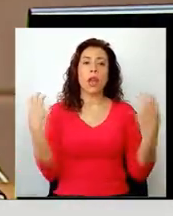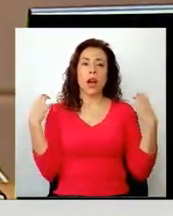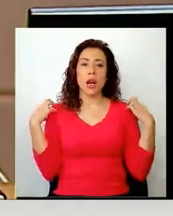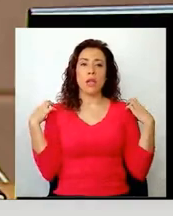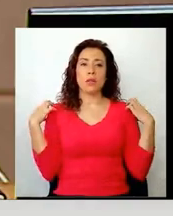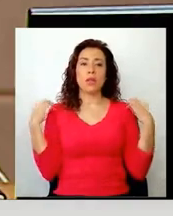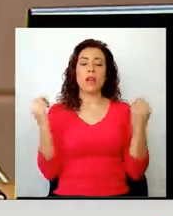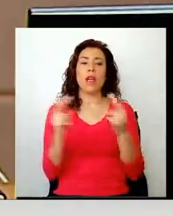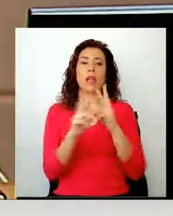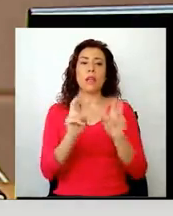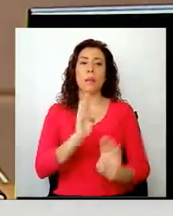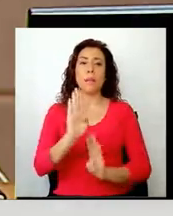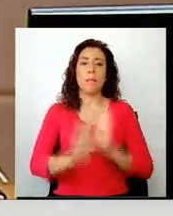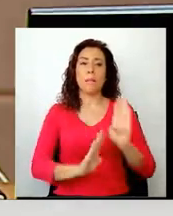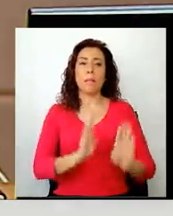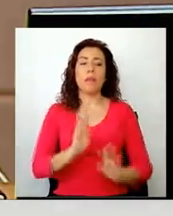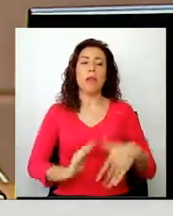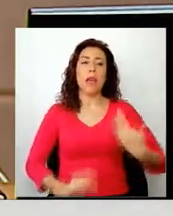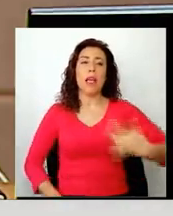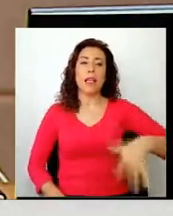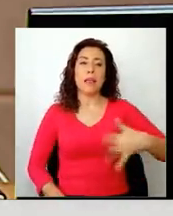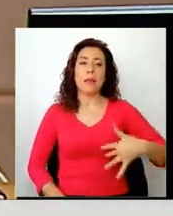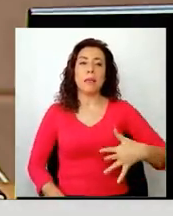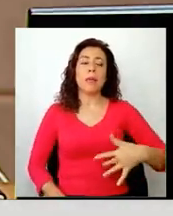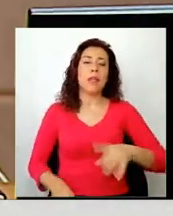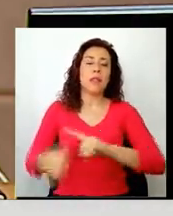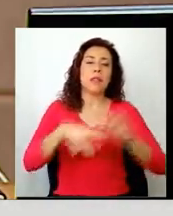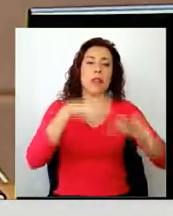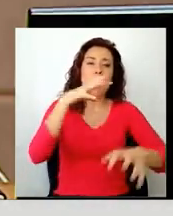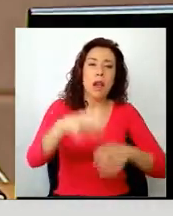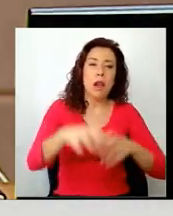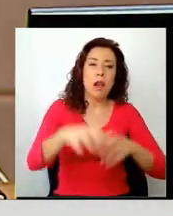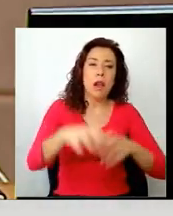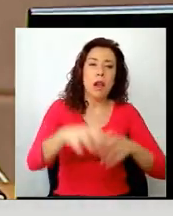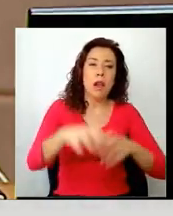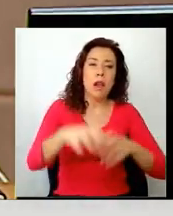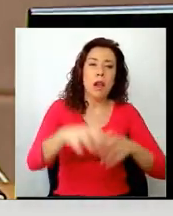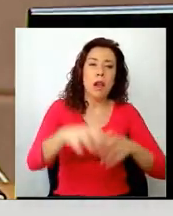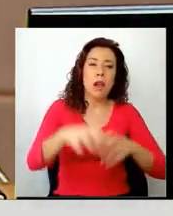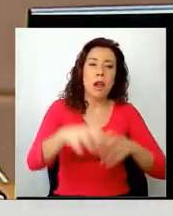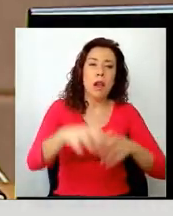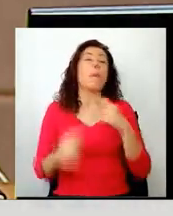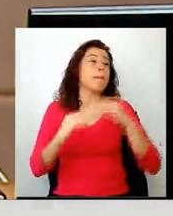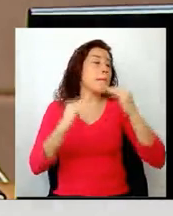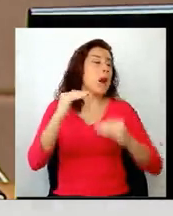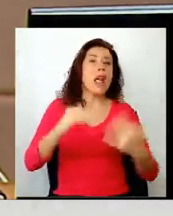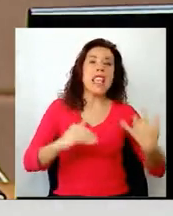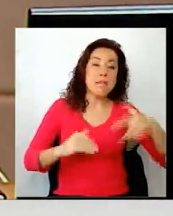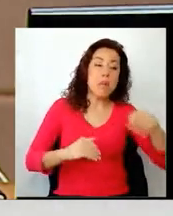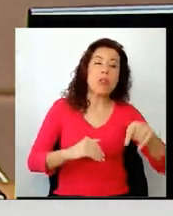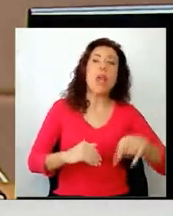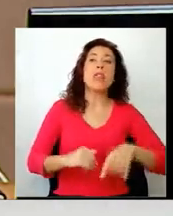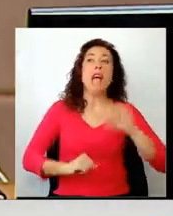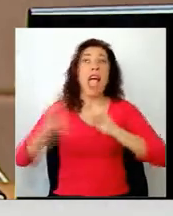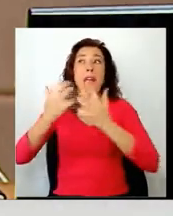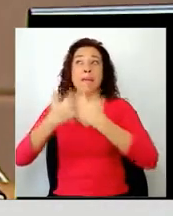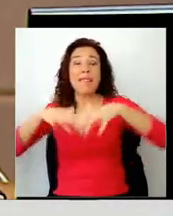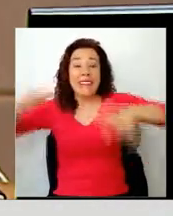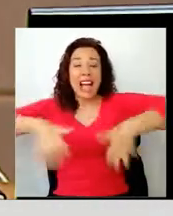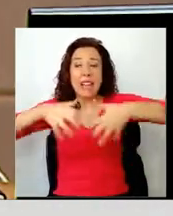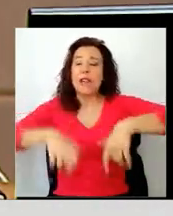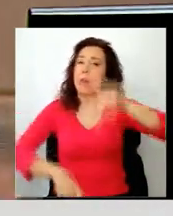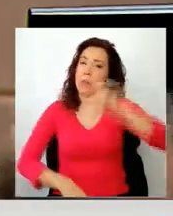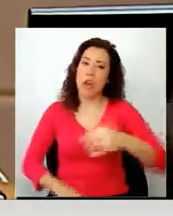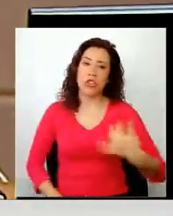protección y priorización de los ecosistemas por sobre de las actividades extractivistas esta iniciativa presidenta se